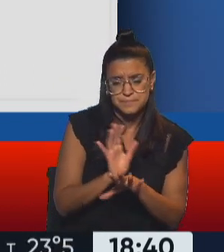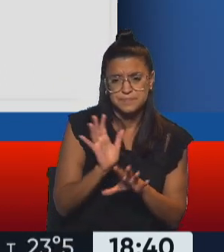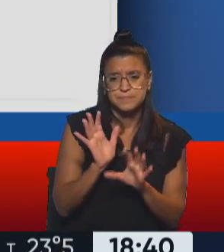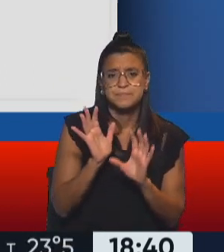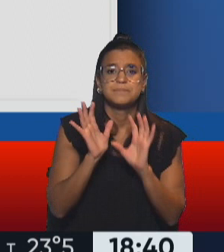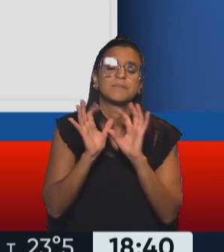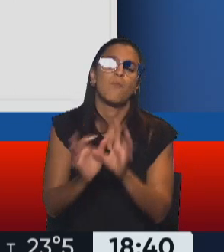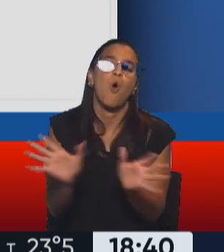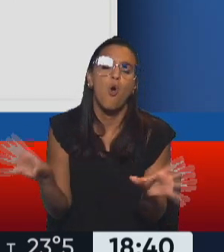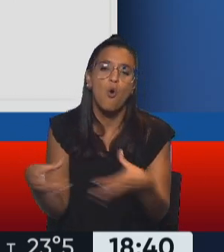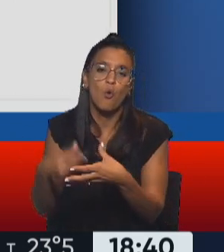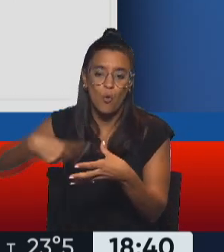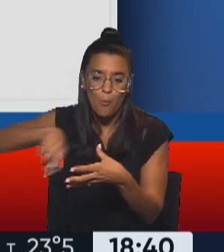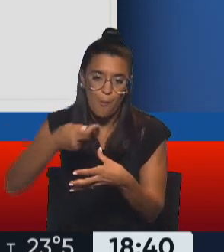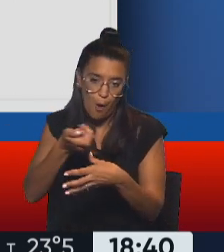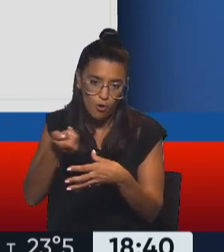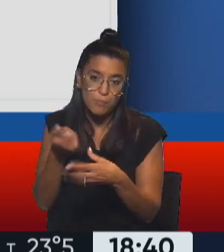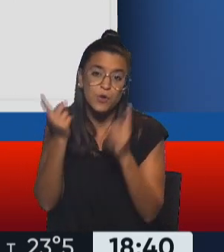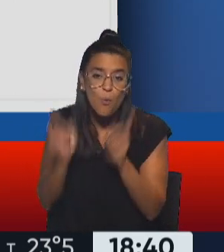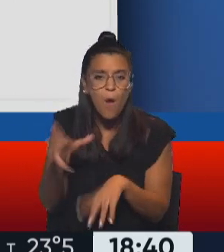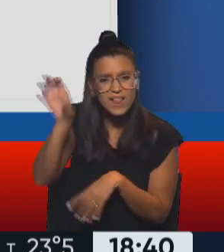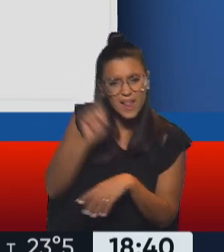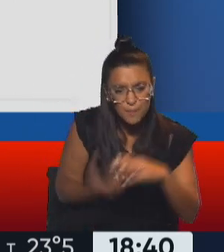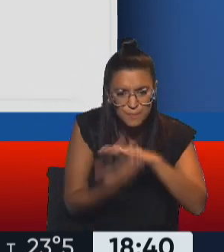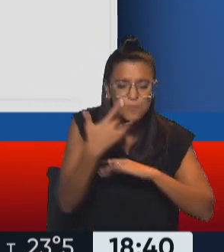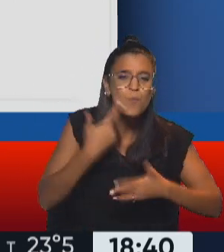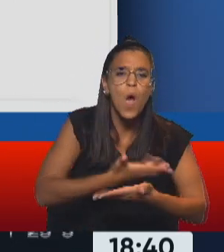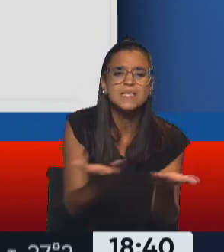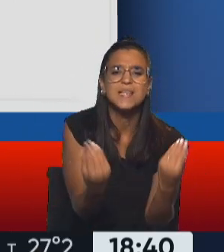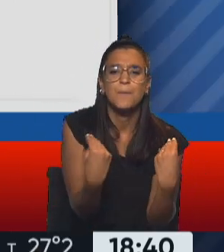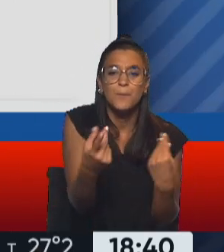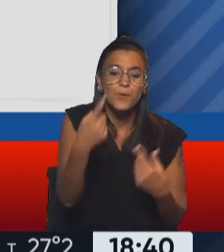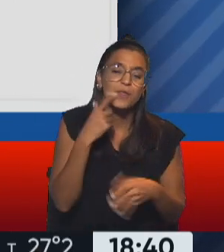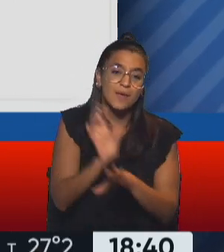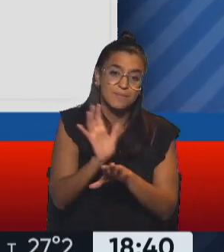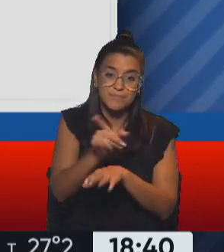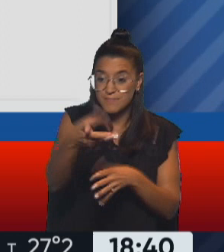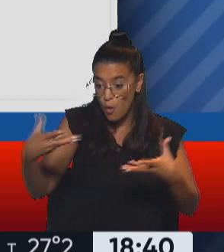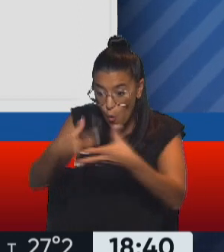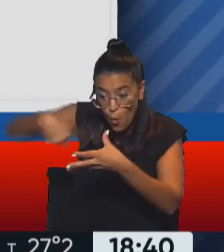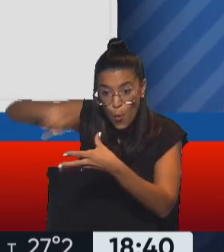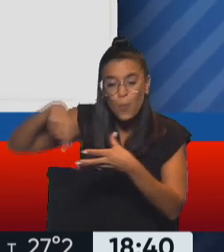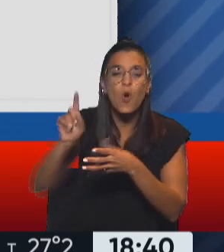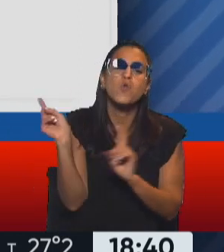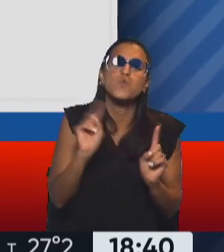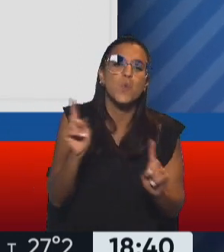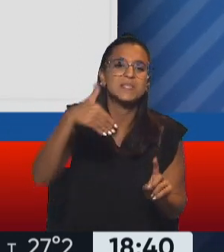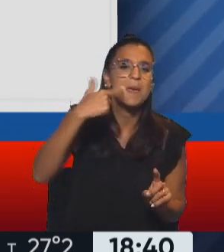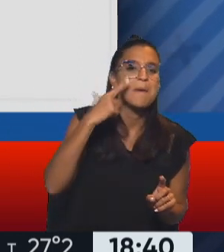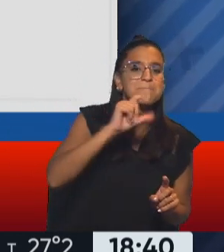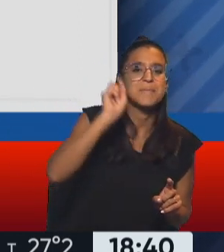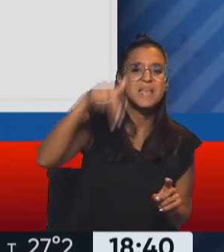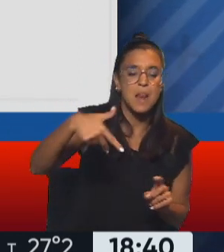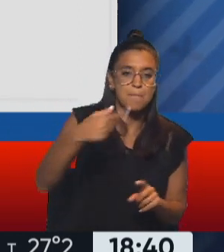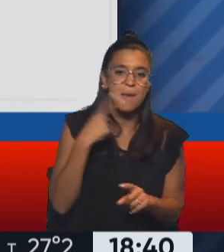un segmento limitado, lo traje especialmente, Gaby, porque es representativa de un sector. No es que Gerardo Milman es un